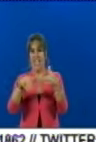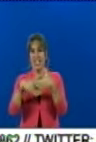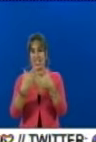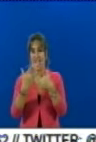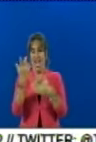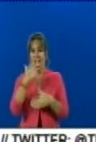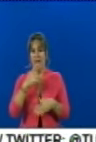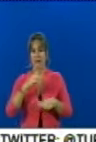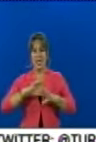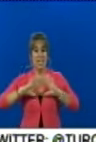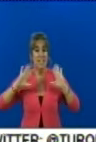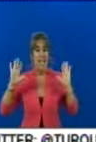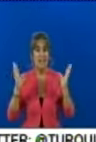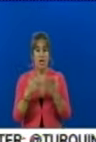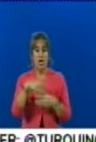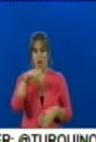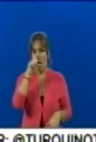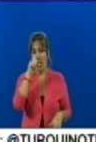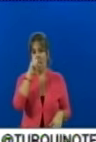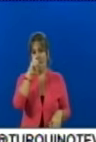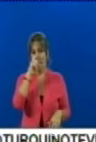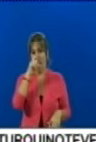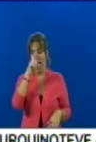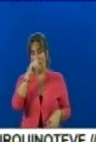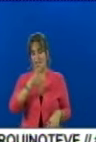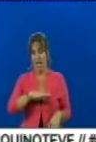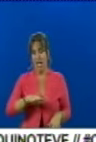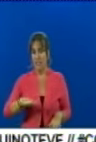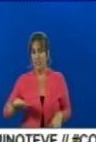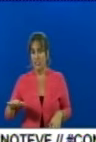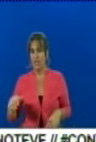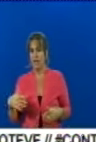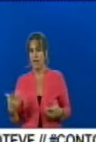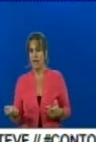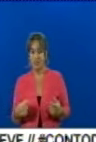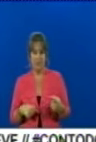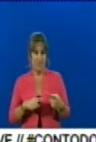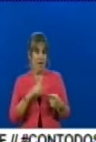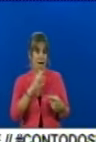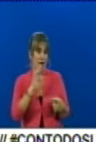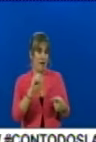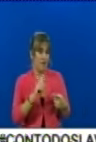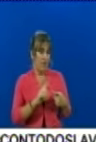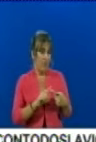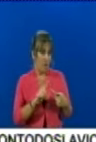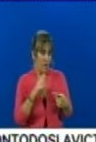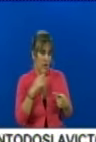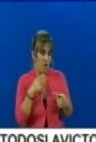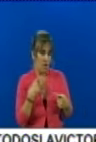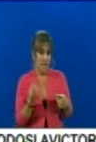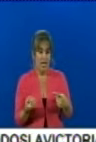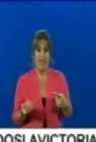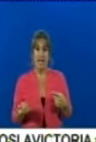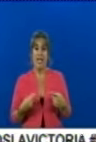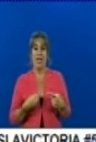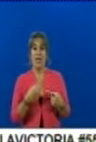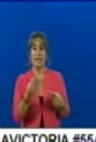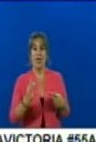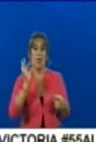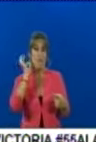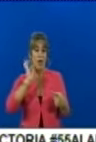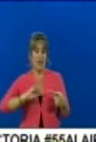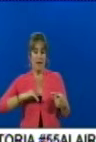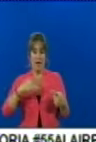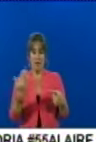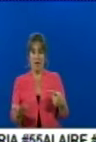abril de todos los grupos etarios. Incluimos y ratificamos que se mantiene en el programa entregarle leche a las